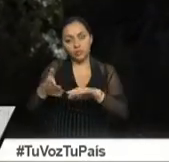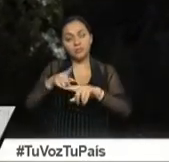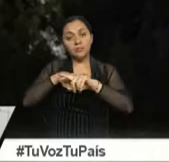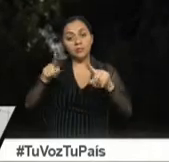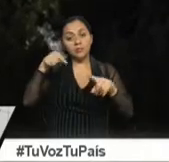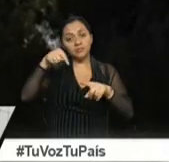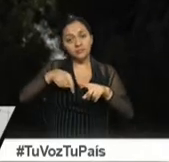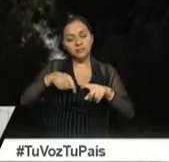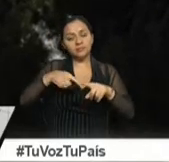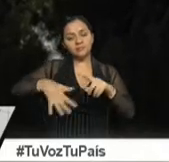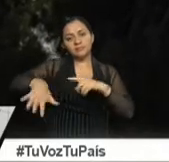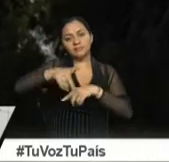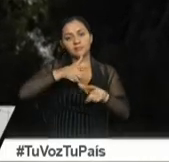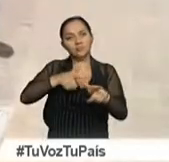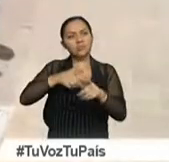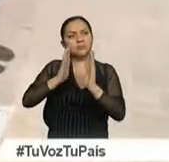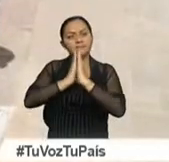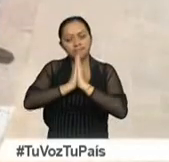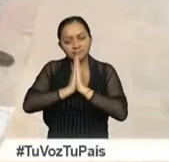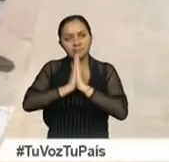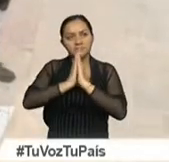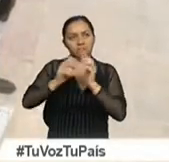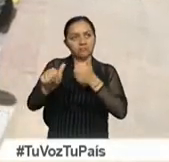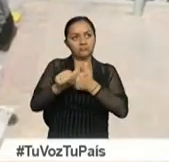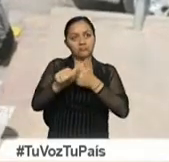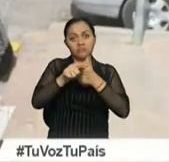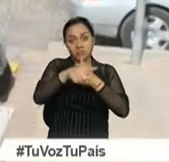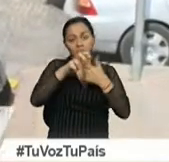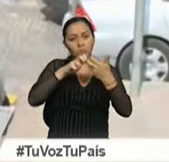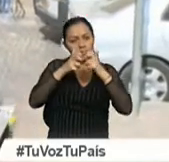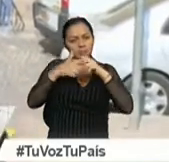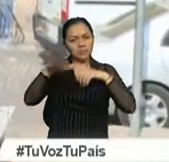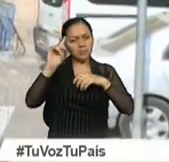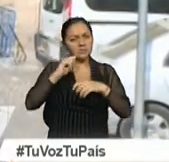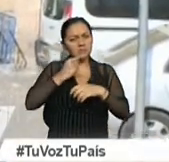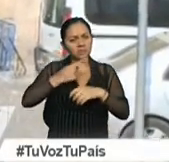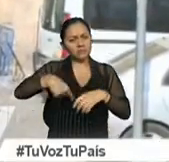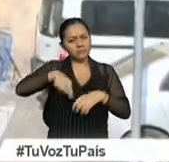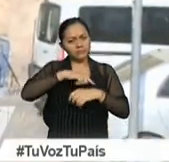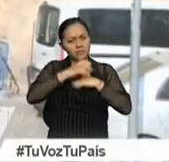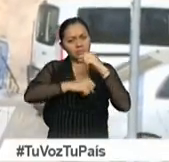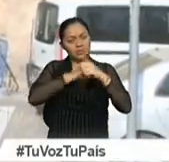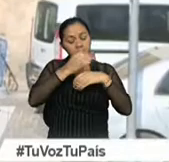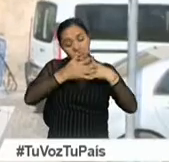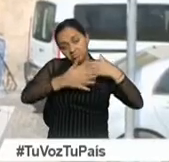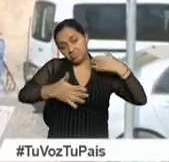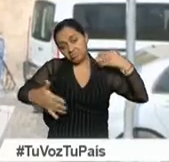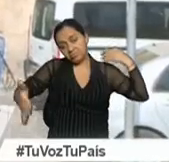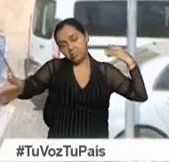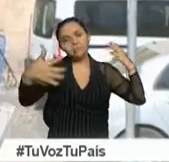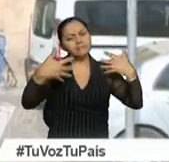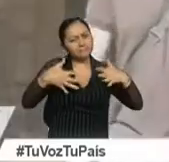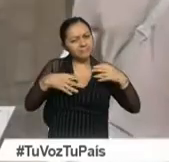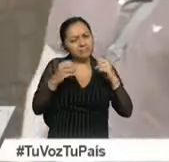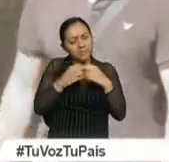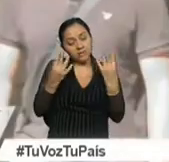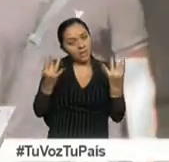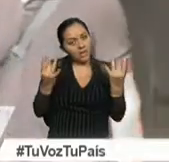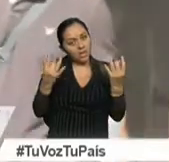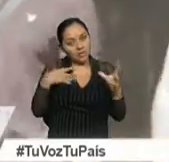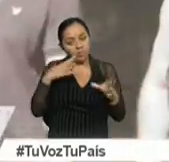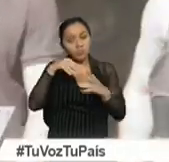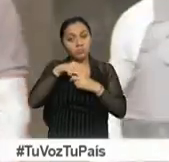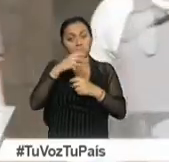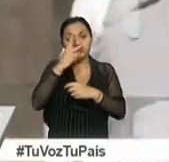en la explanada de las mezquitas. Es el incidente más serio de los últimos años en esta zona extremadamente sensible, que en